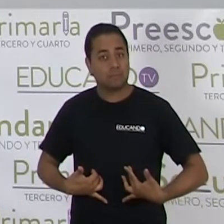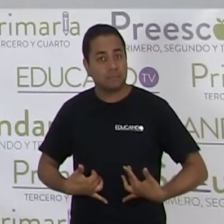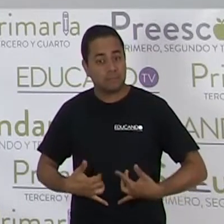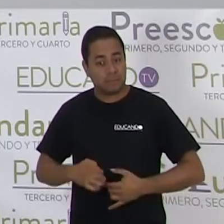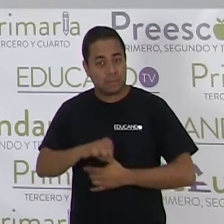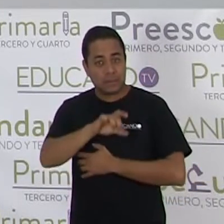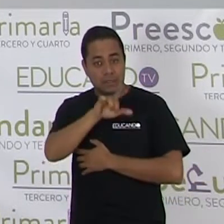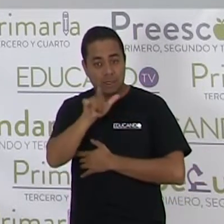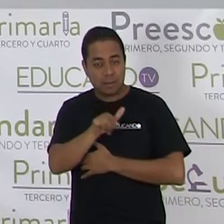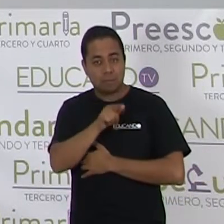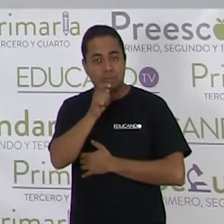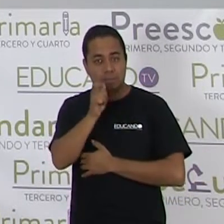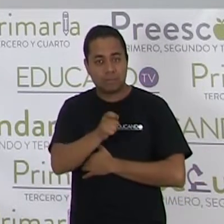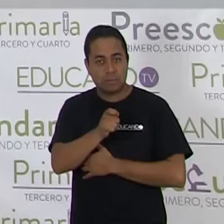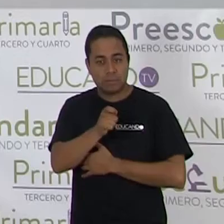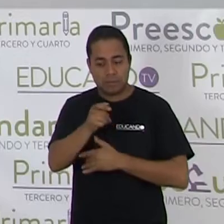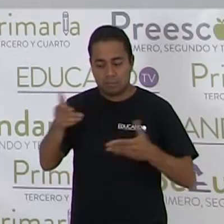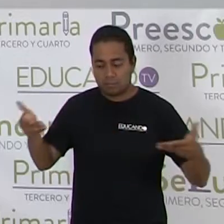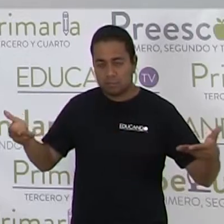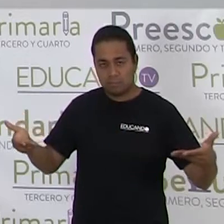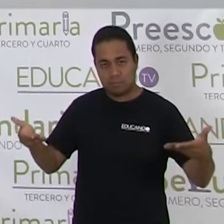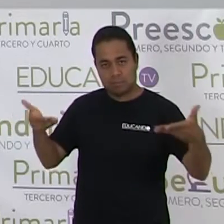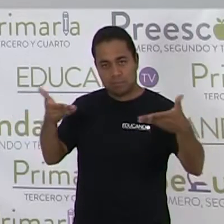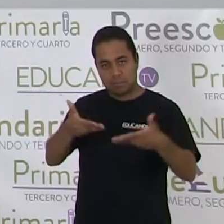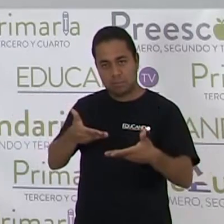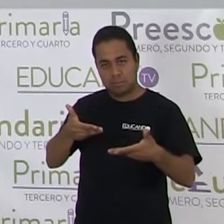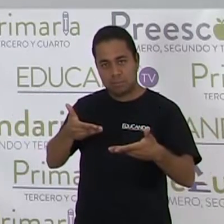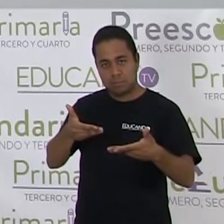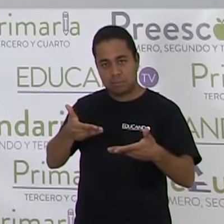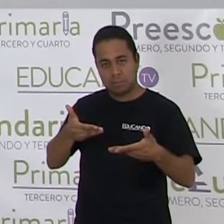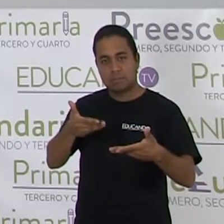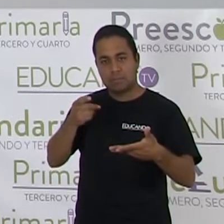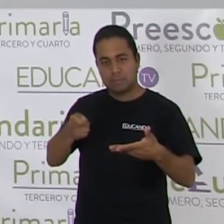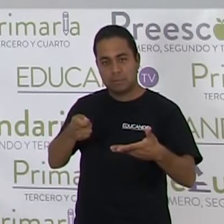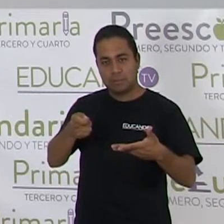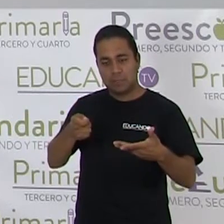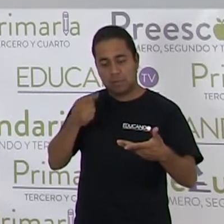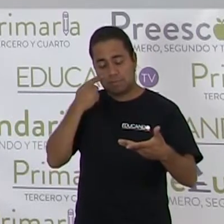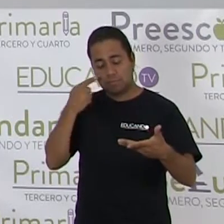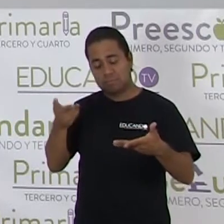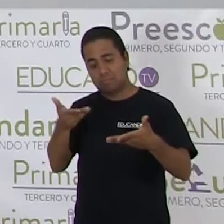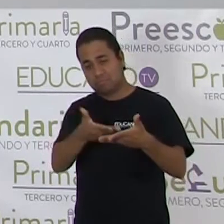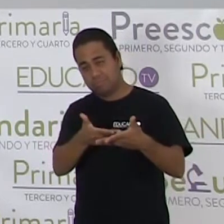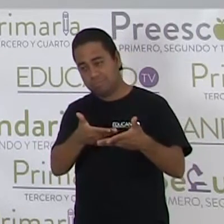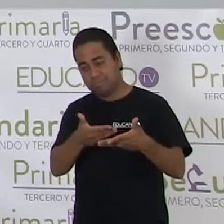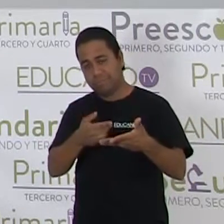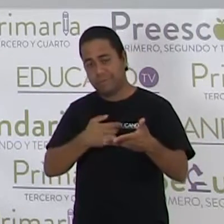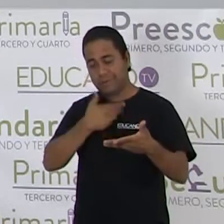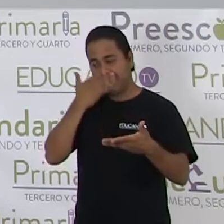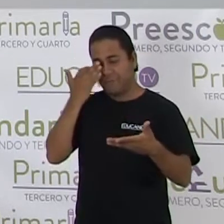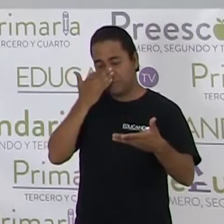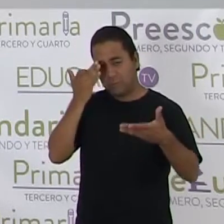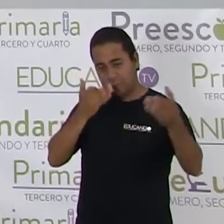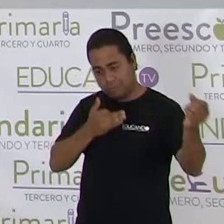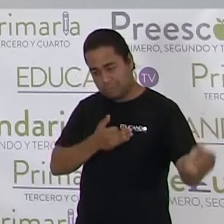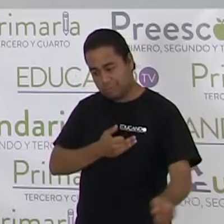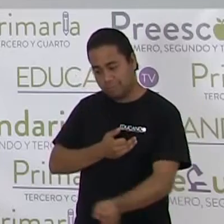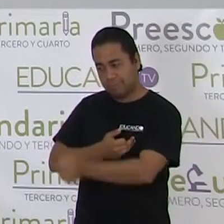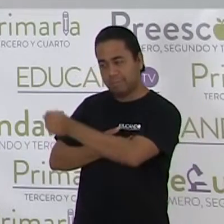le presentó a la hechicera un ramo de flores. Y